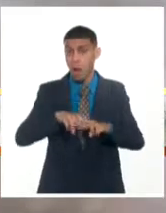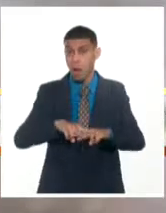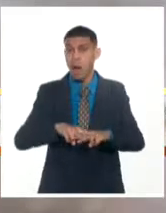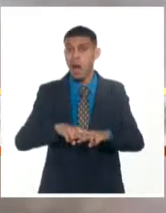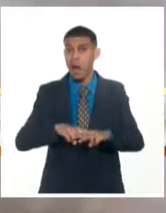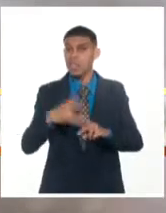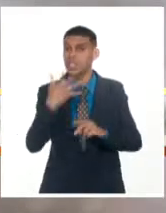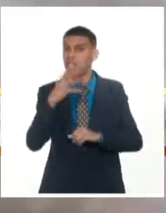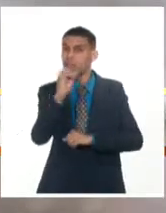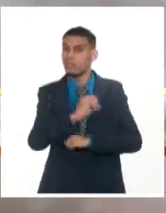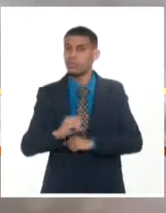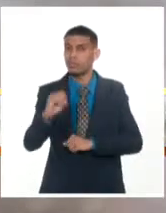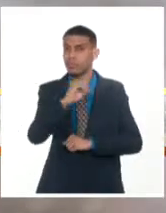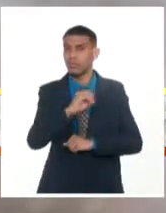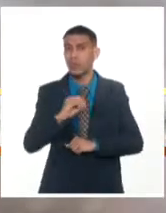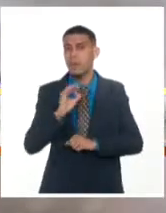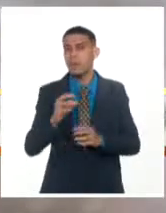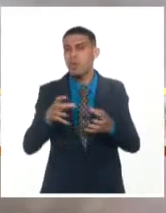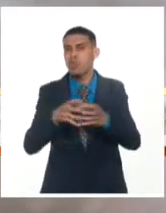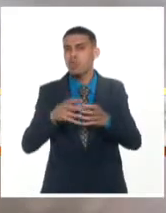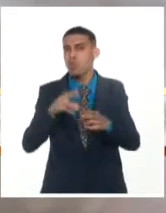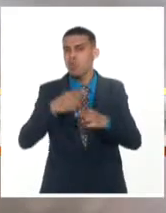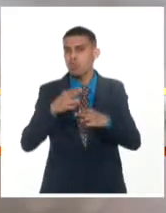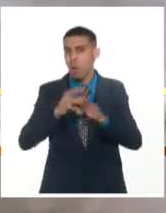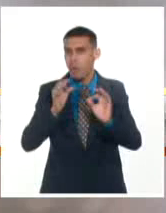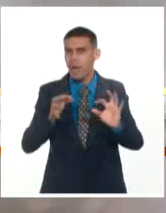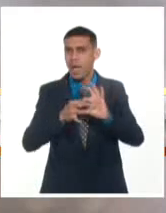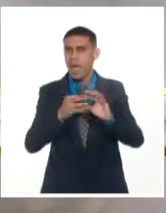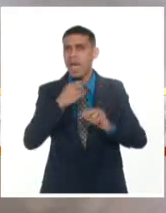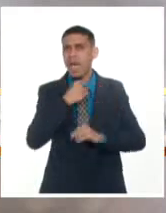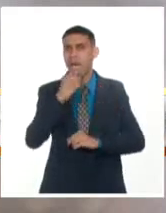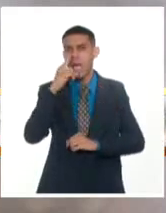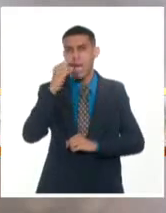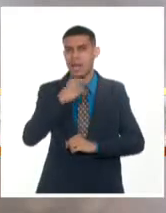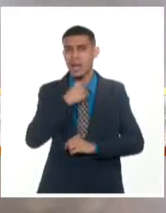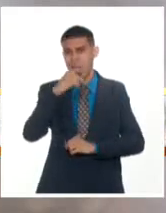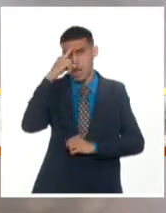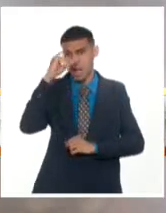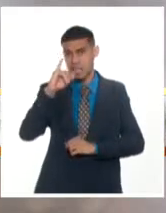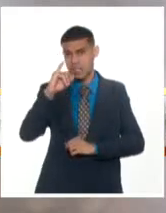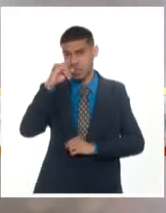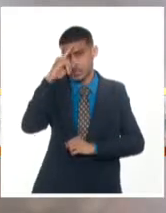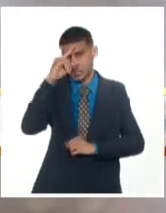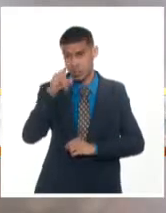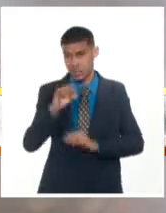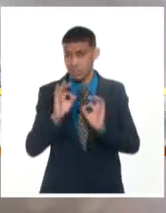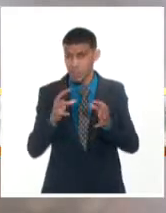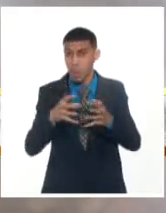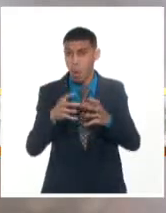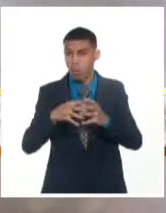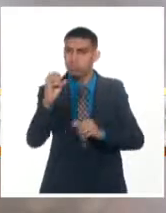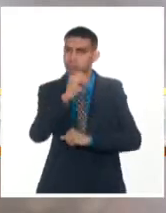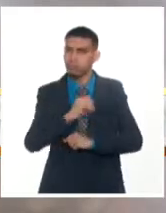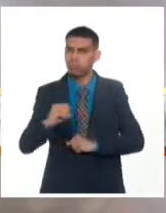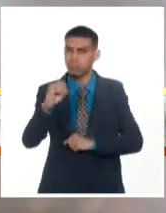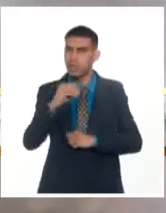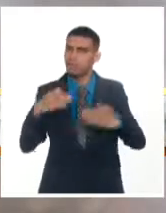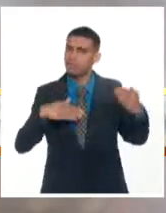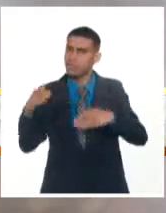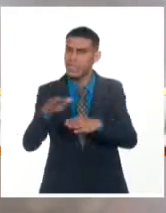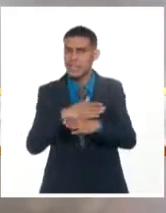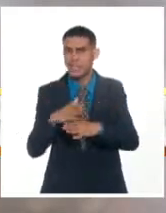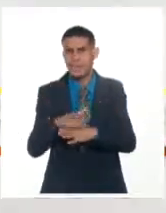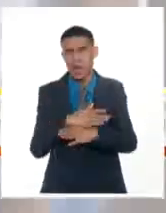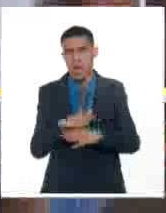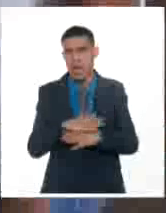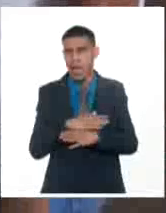Génesis Galerías de Arte, esta fue una oportunidad para presentar los distintos negocios y entidades participantes y también para propiciar áreas